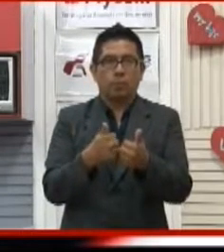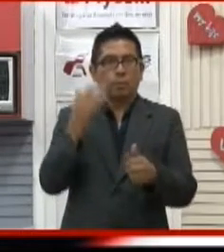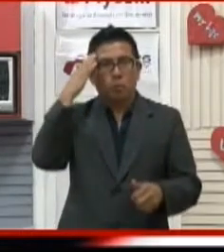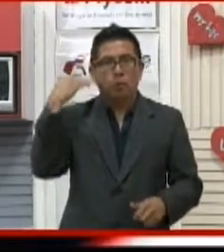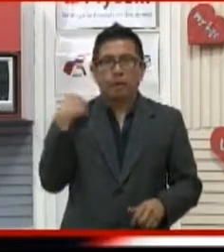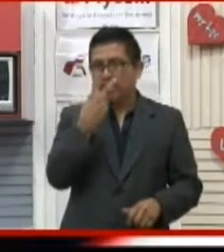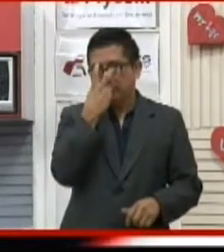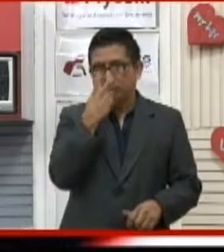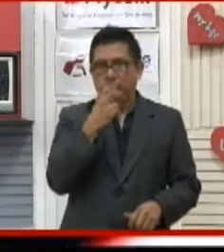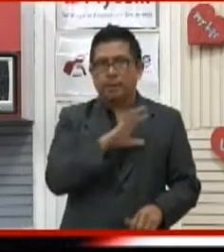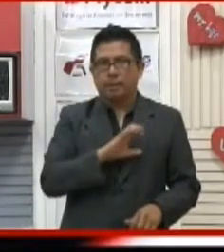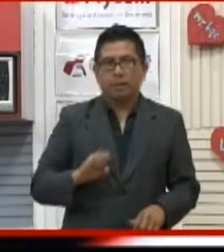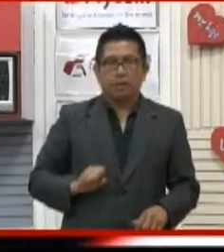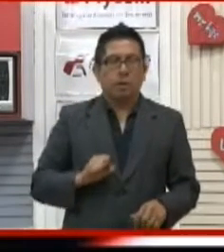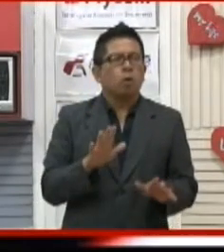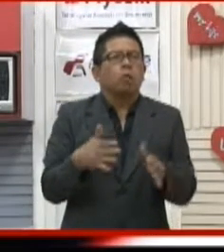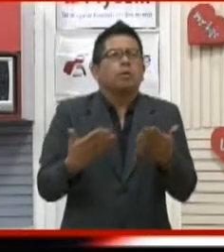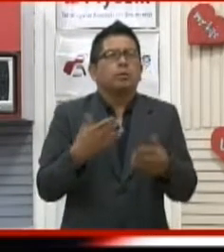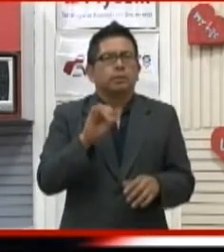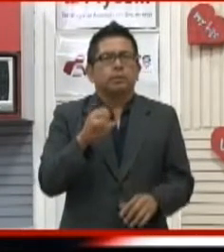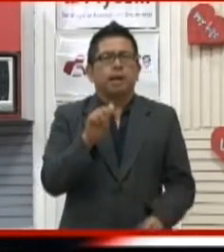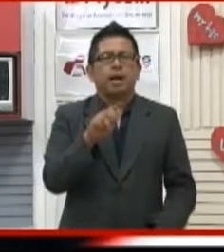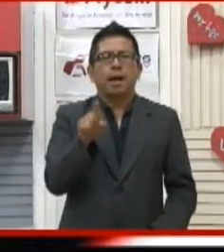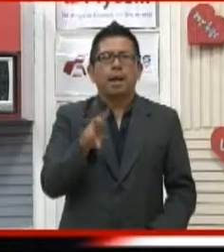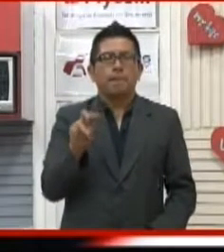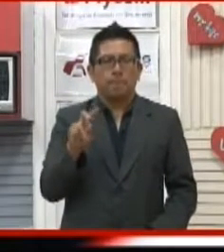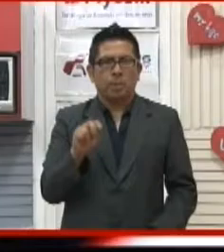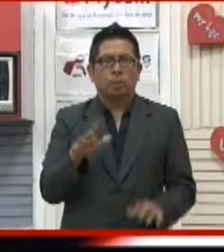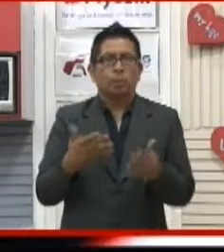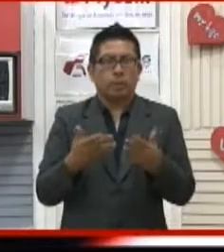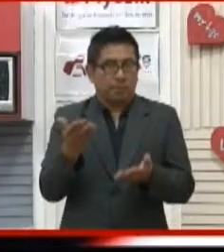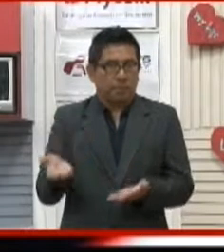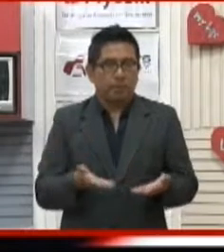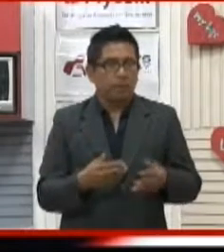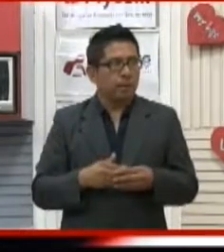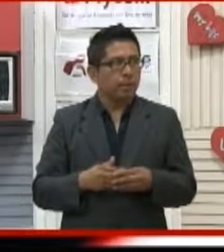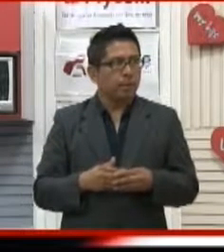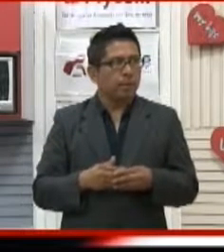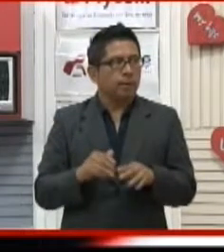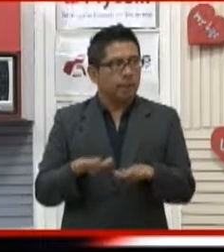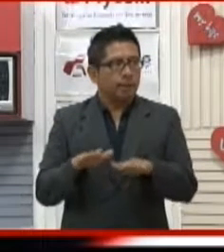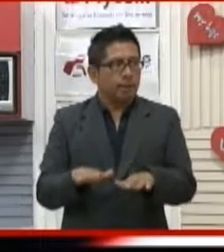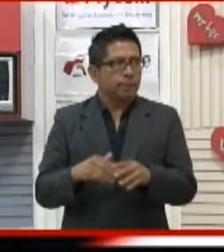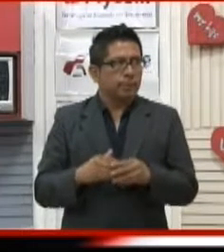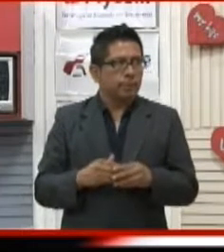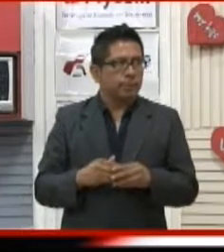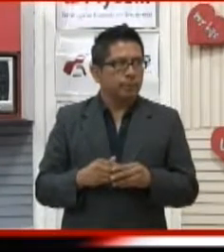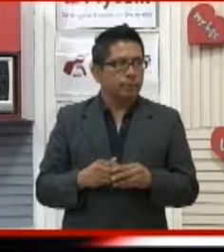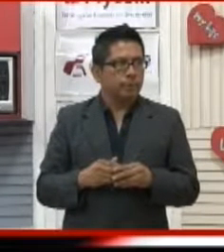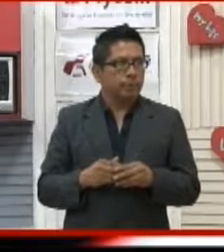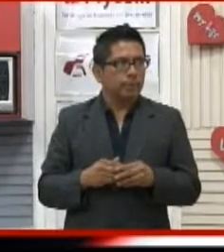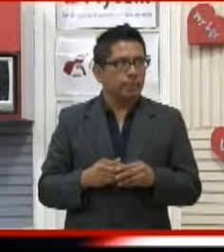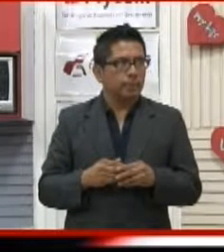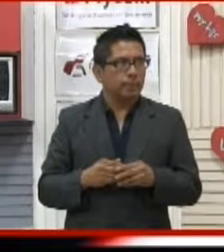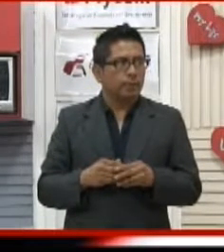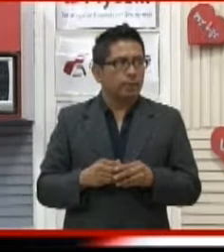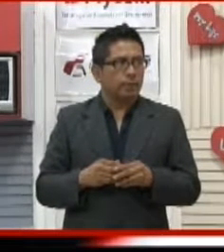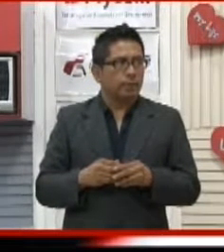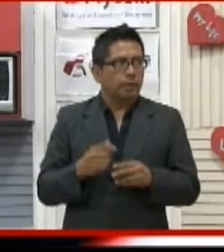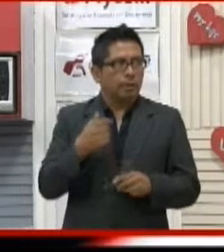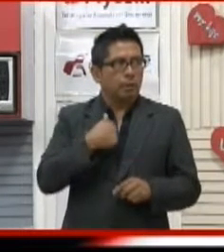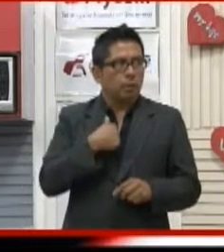Mujeres Ciegas Salvadoreñas. ¿Qué tal, Yasmín? ¿Cómo está? Bienvenida. Gracias, muy amable. Pues bien, soy Yasmín Santos, he